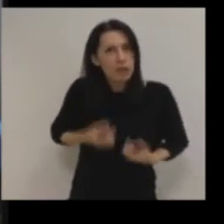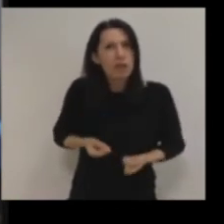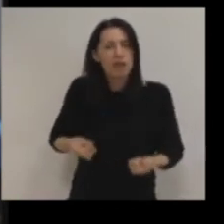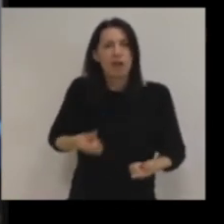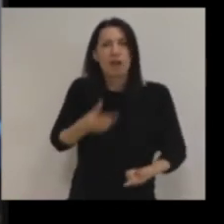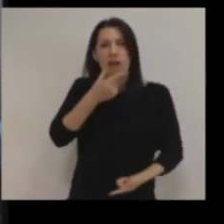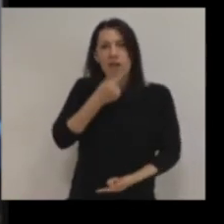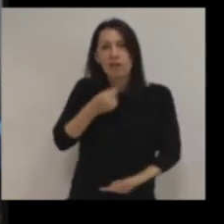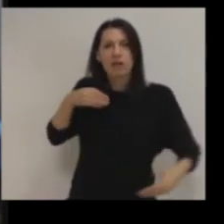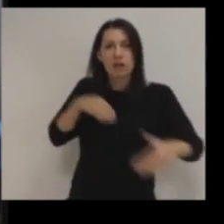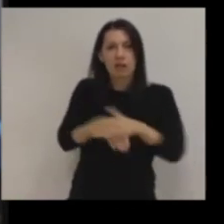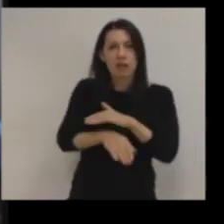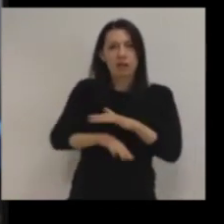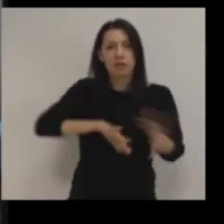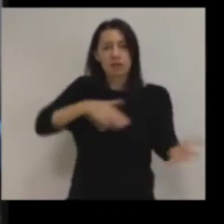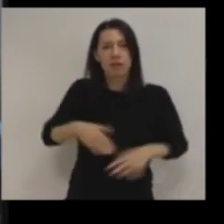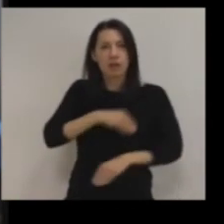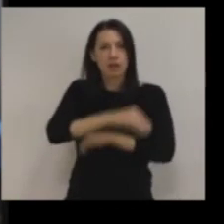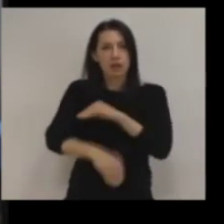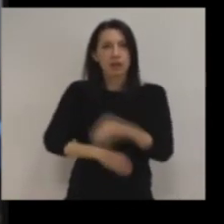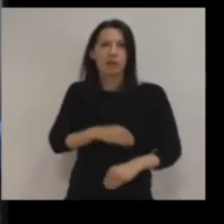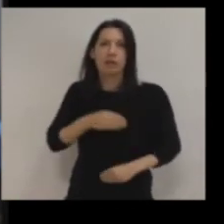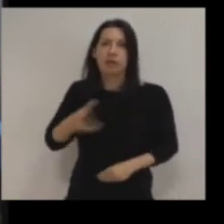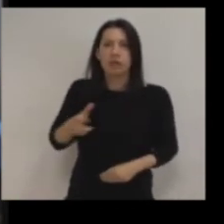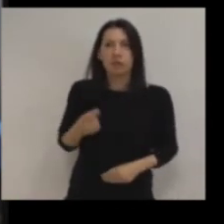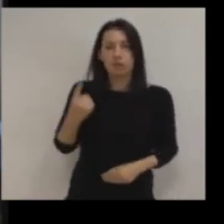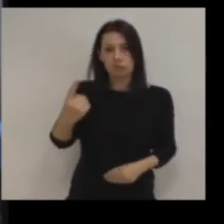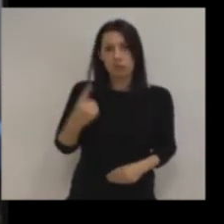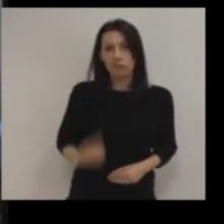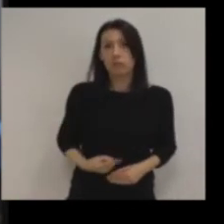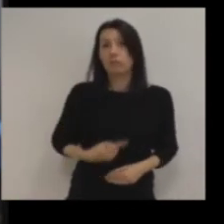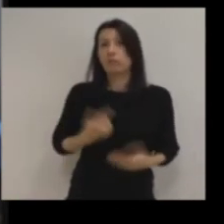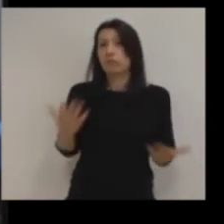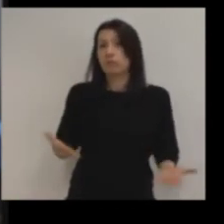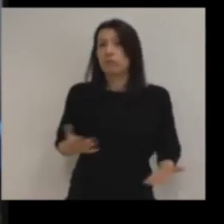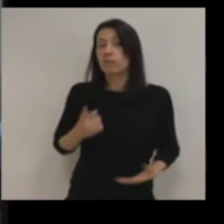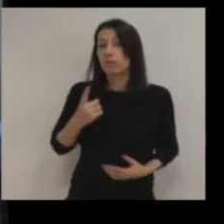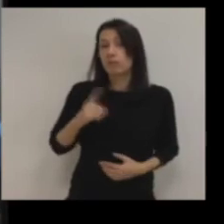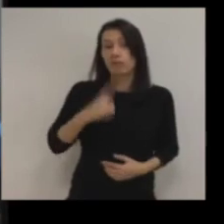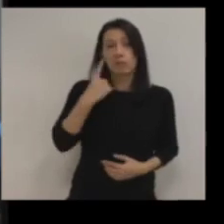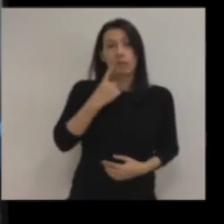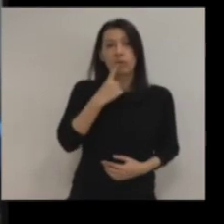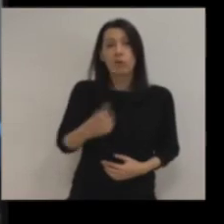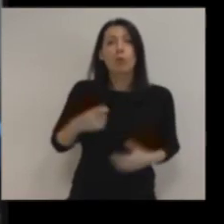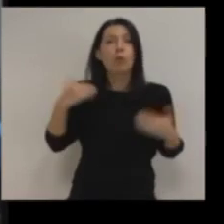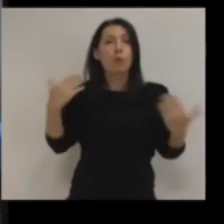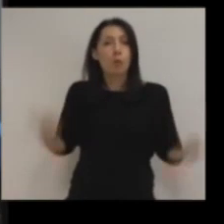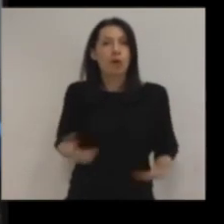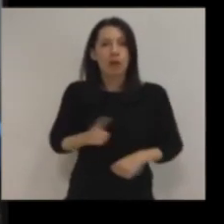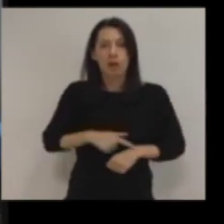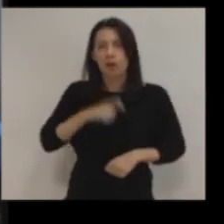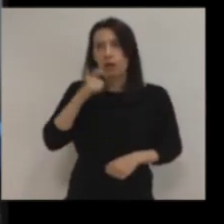ejercicio de los derechos, si bien precisamente la mayor dificultad no es tecnológica, sino la